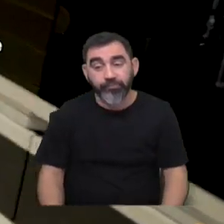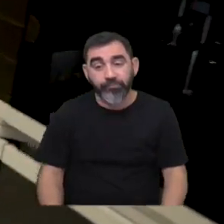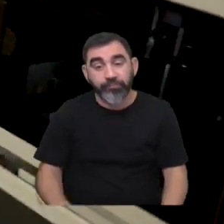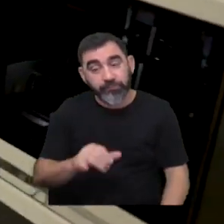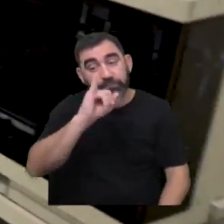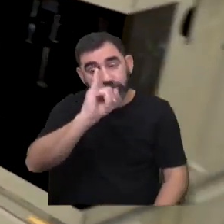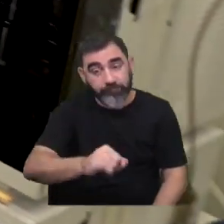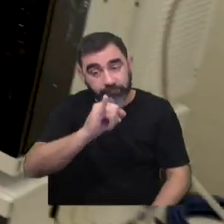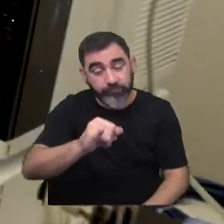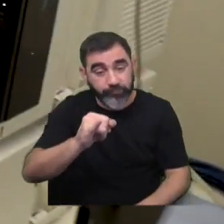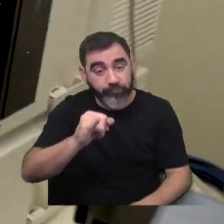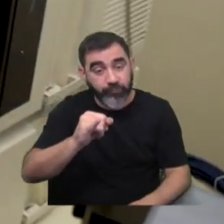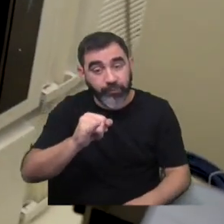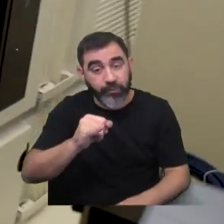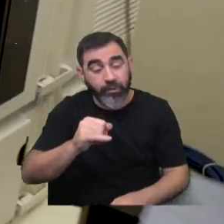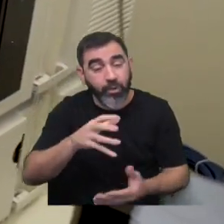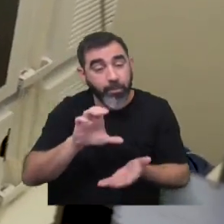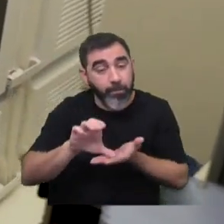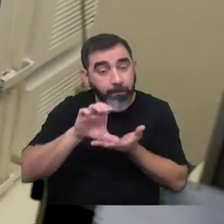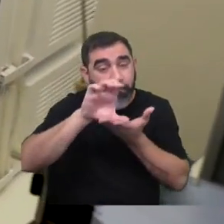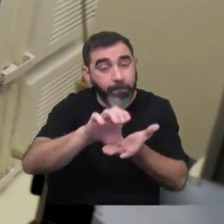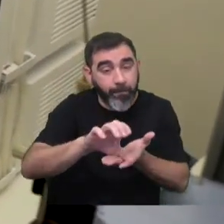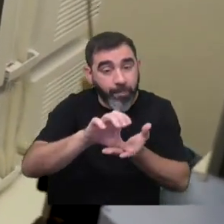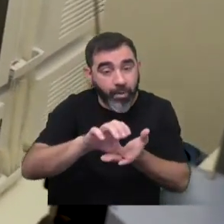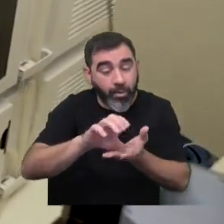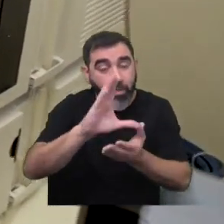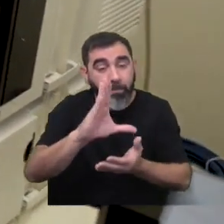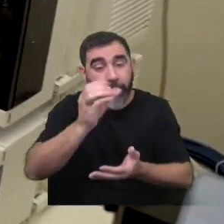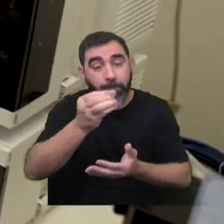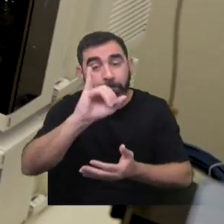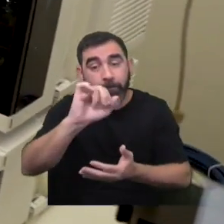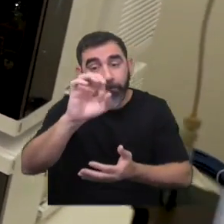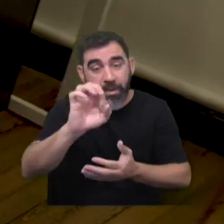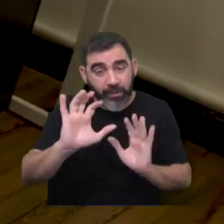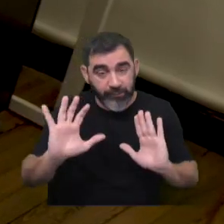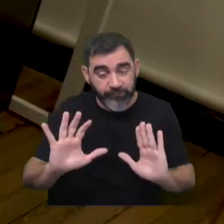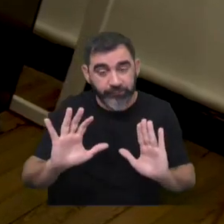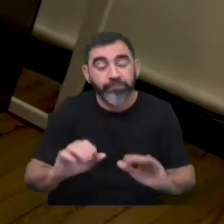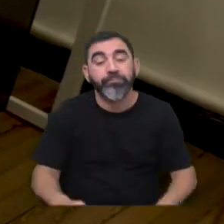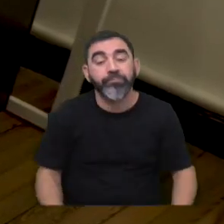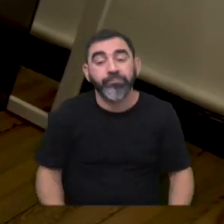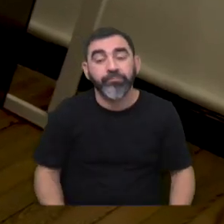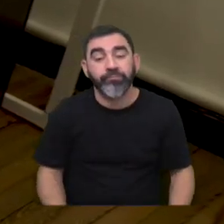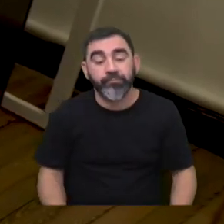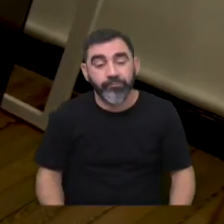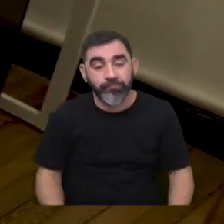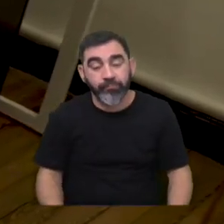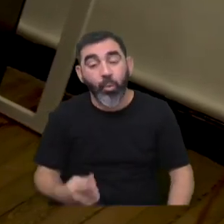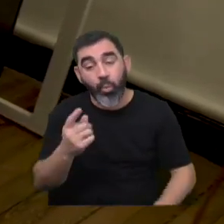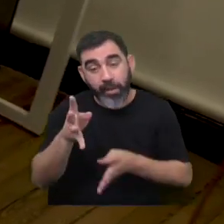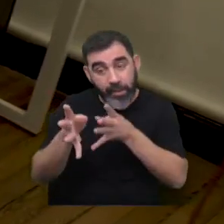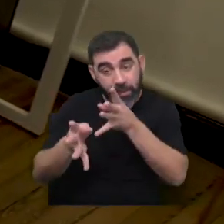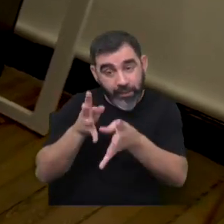fue adquirido con financiación propiamente dicha del país, así que en la plataforma de espectrometría de masa tenemos un equipo que